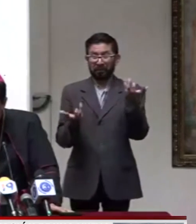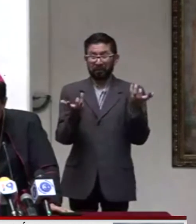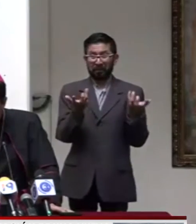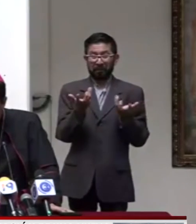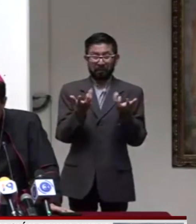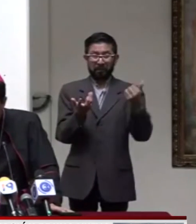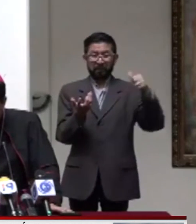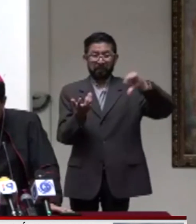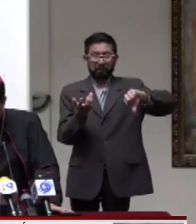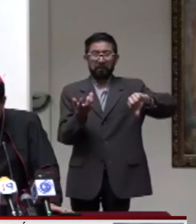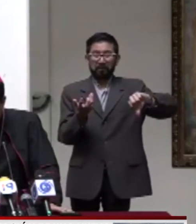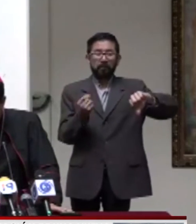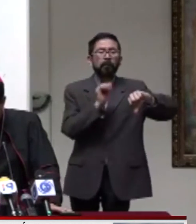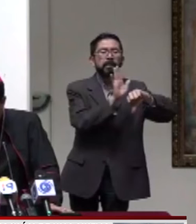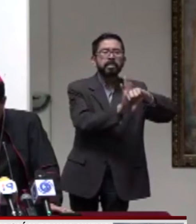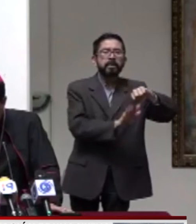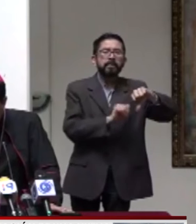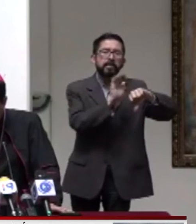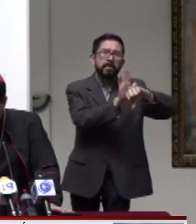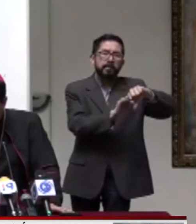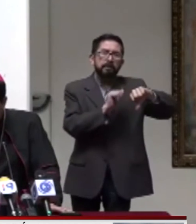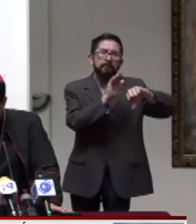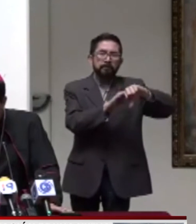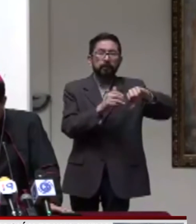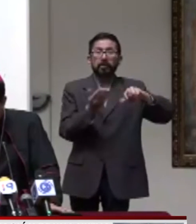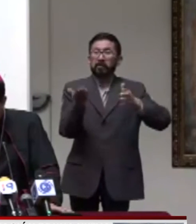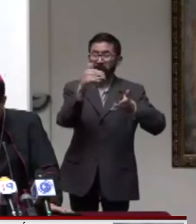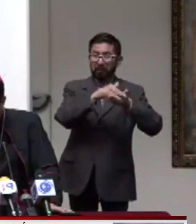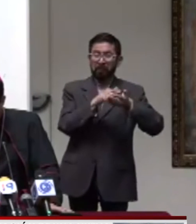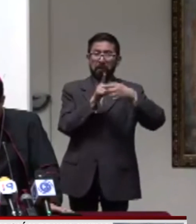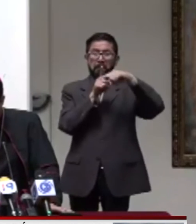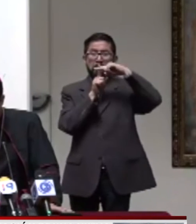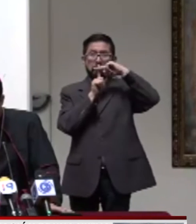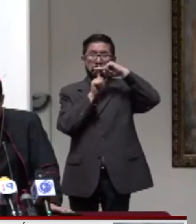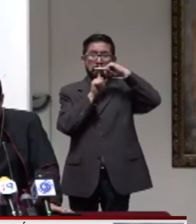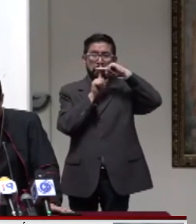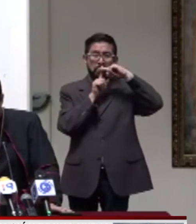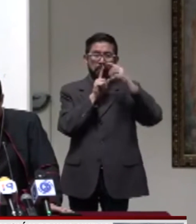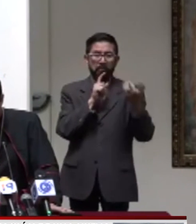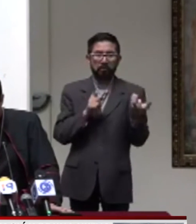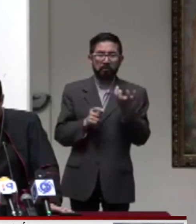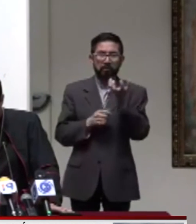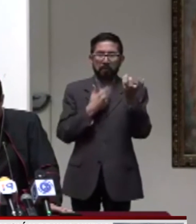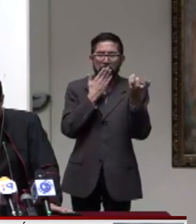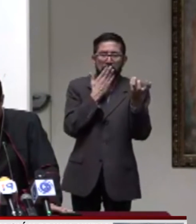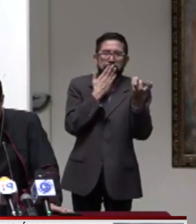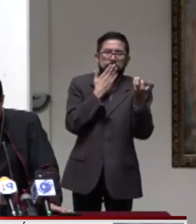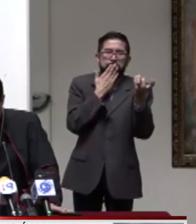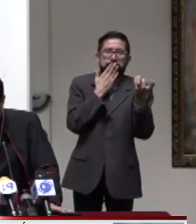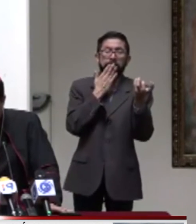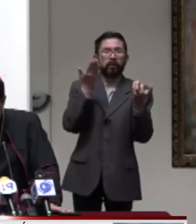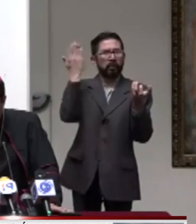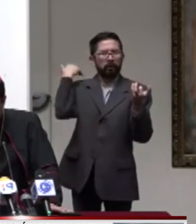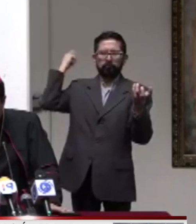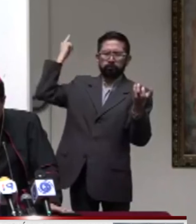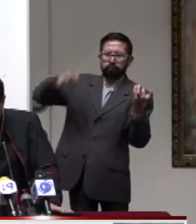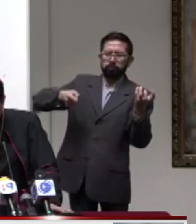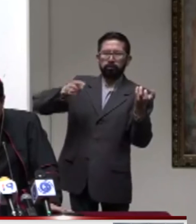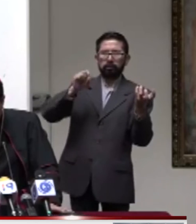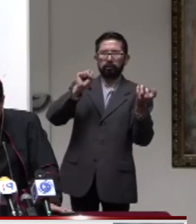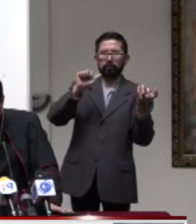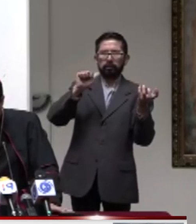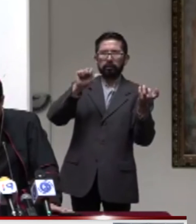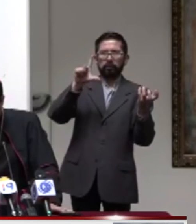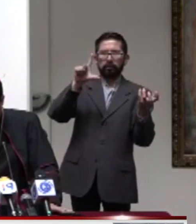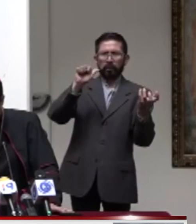victimarios, favoreciendo la impunidad, burlando la sentencia de la Sala de